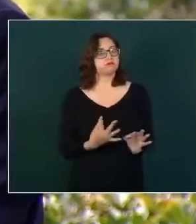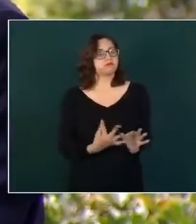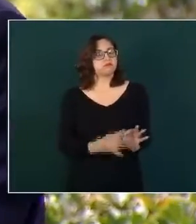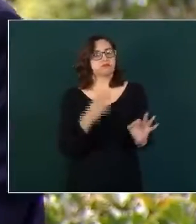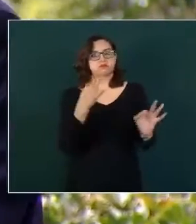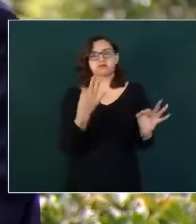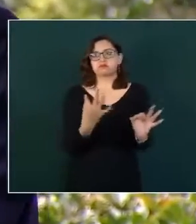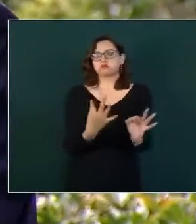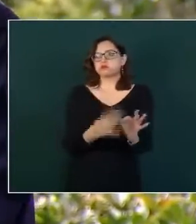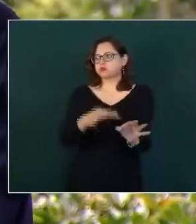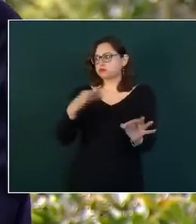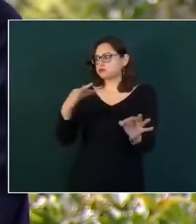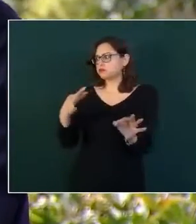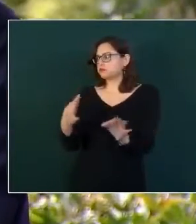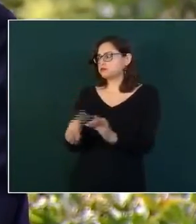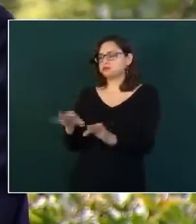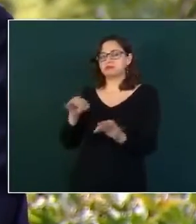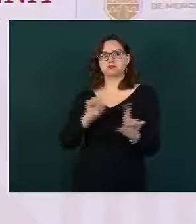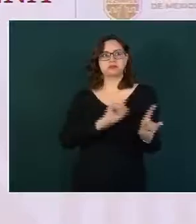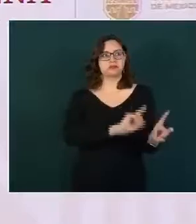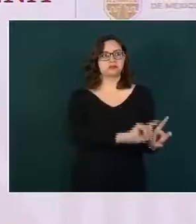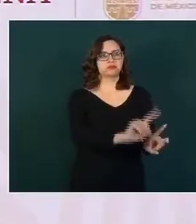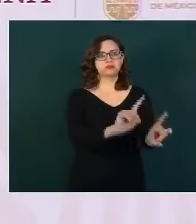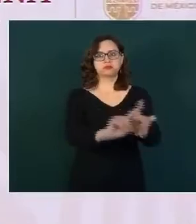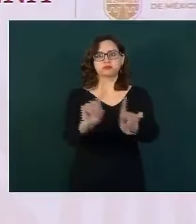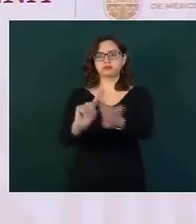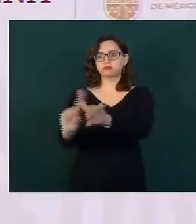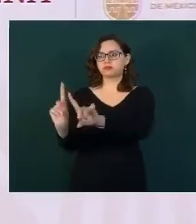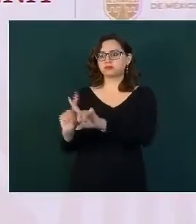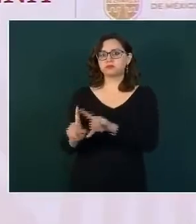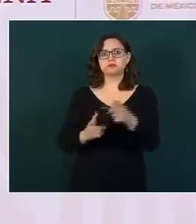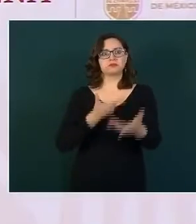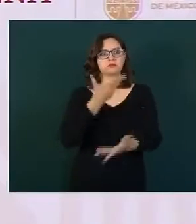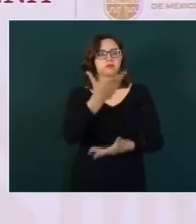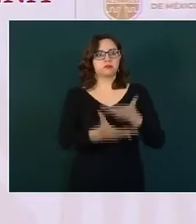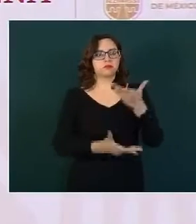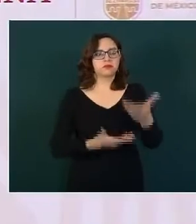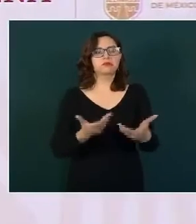obras, servicios o acciones